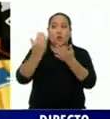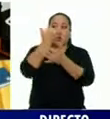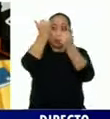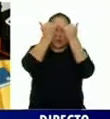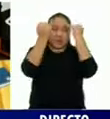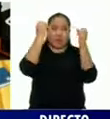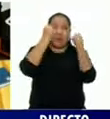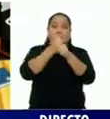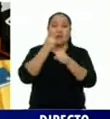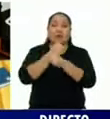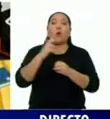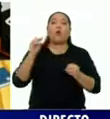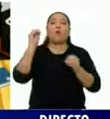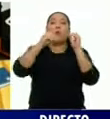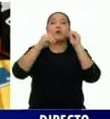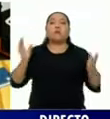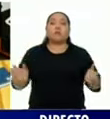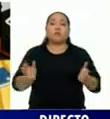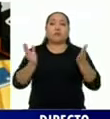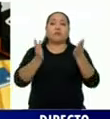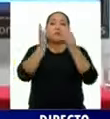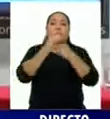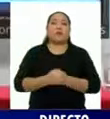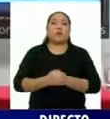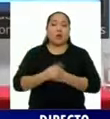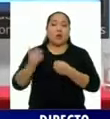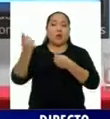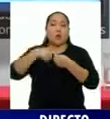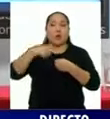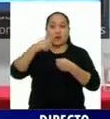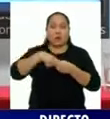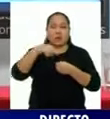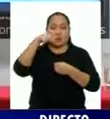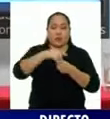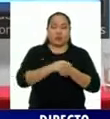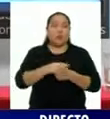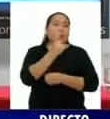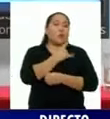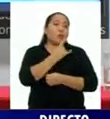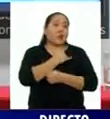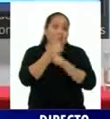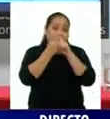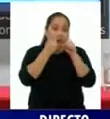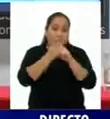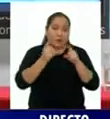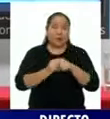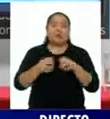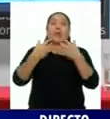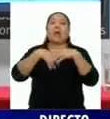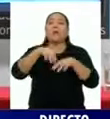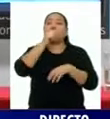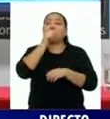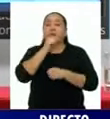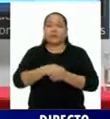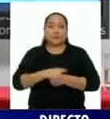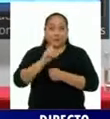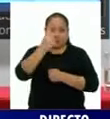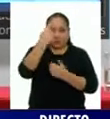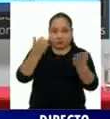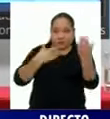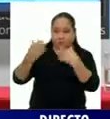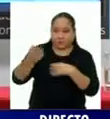la implementación de innovaciones con la participación de la academia y el sector privado, en cuya primera convocatoria para